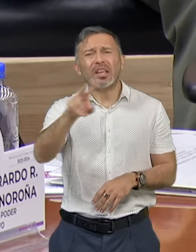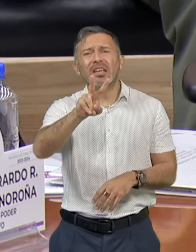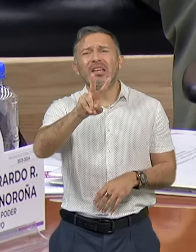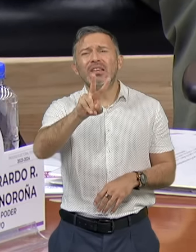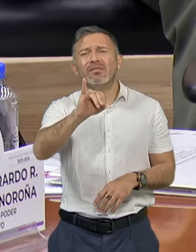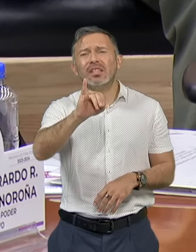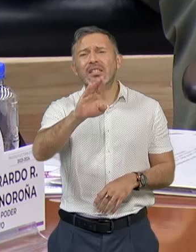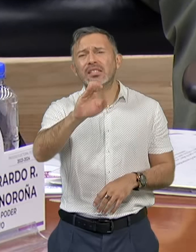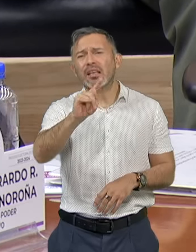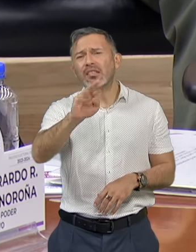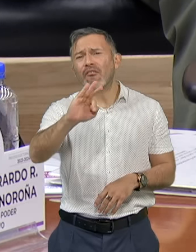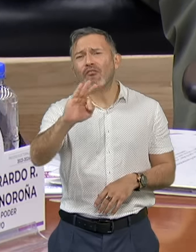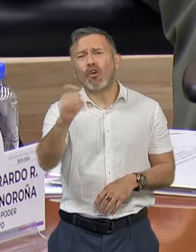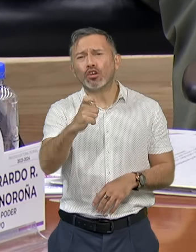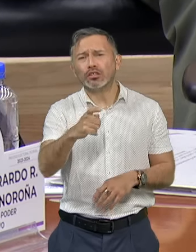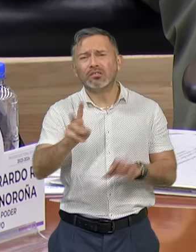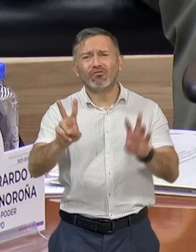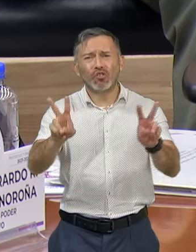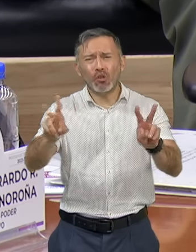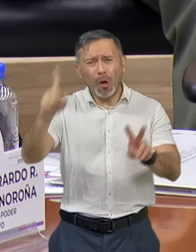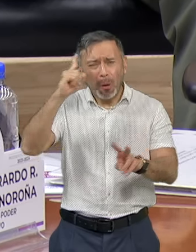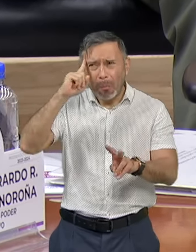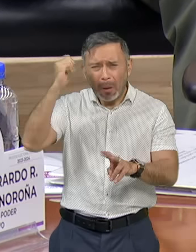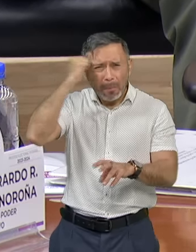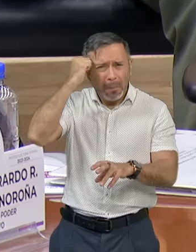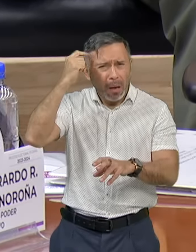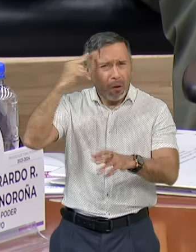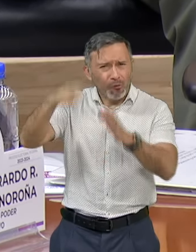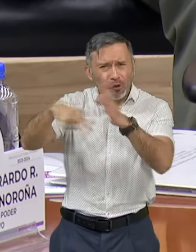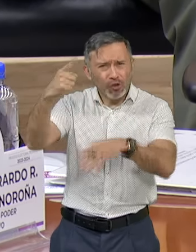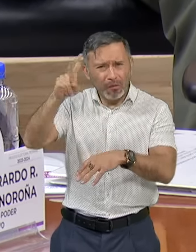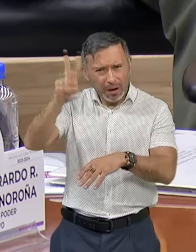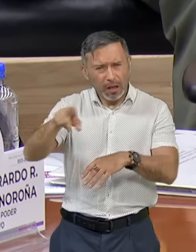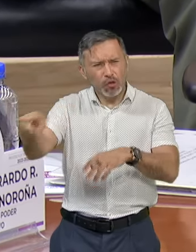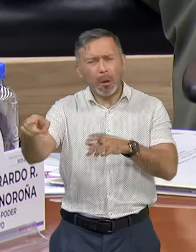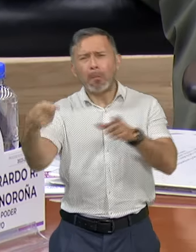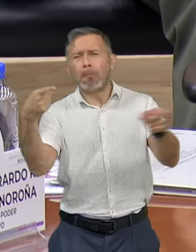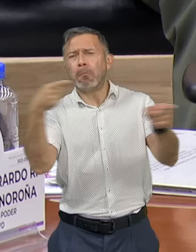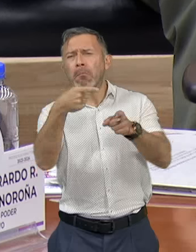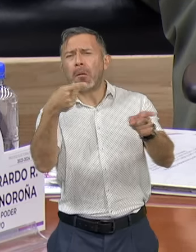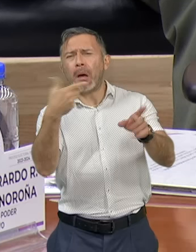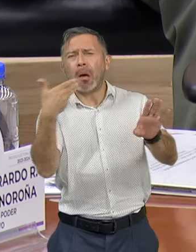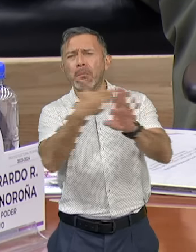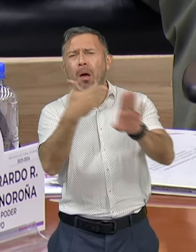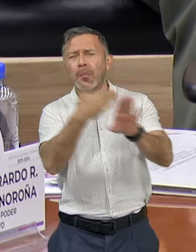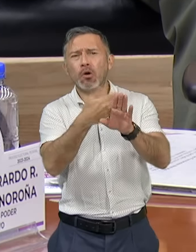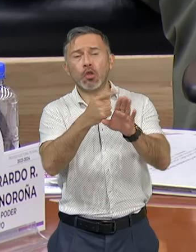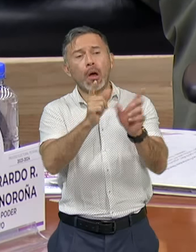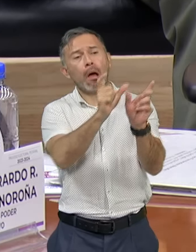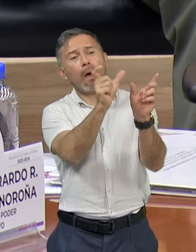hizo ataques verdaderamente misóginos y no solo misóginos por su apellido